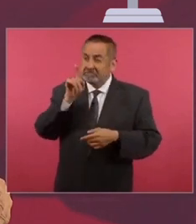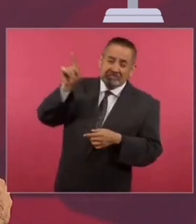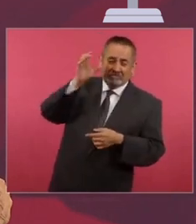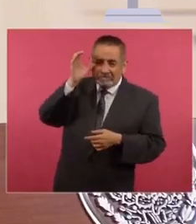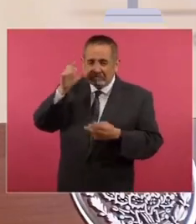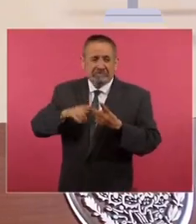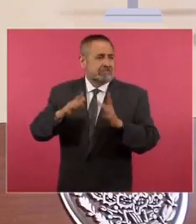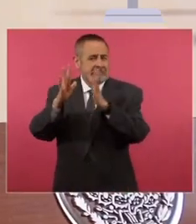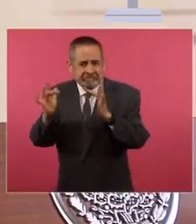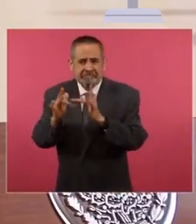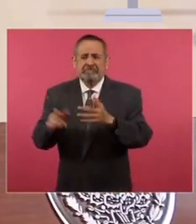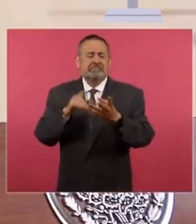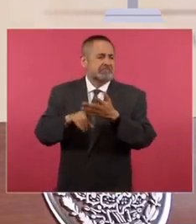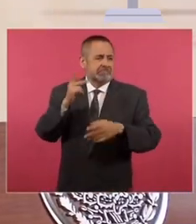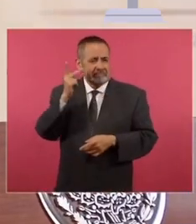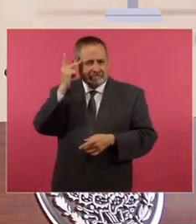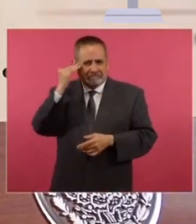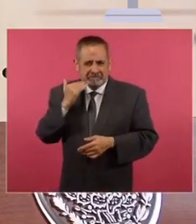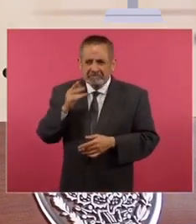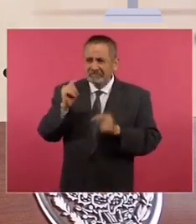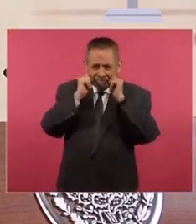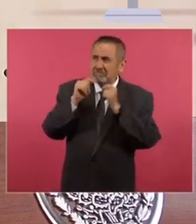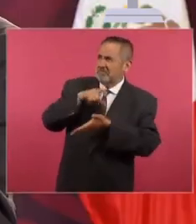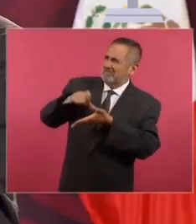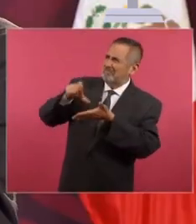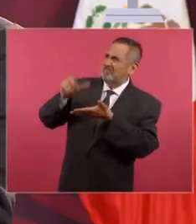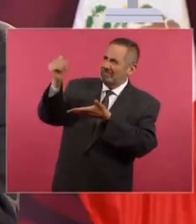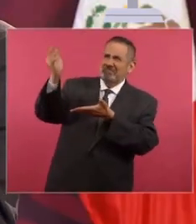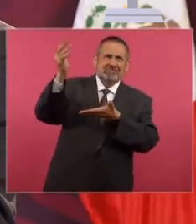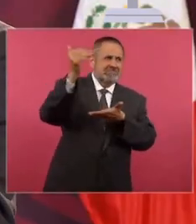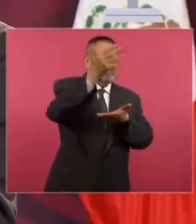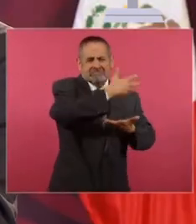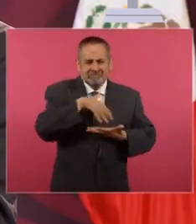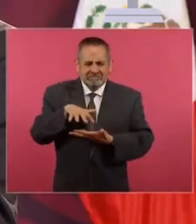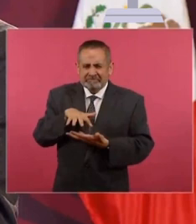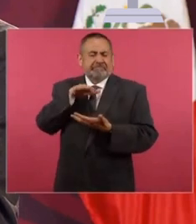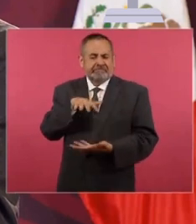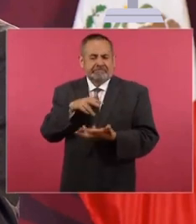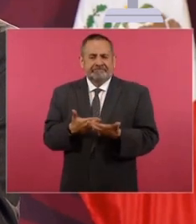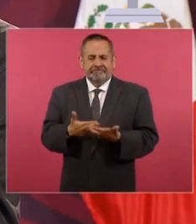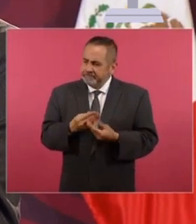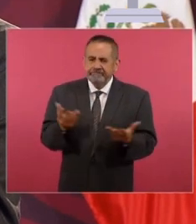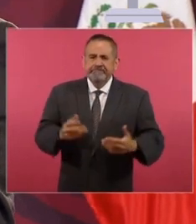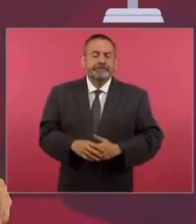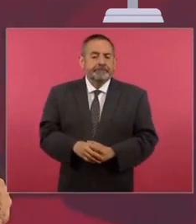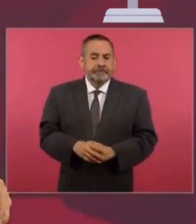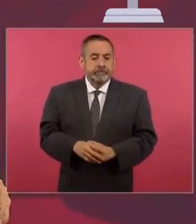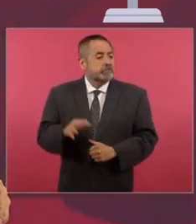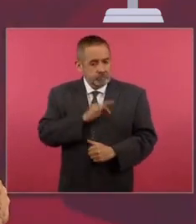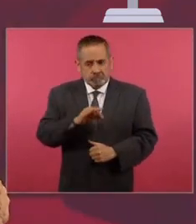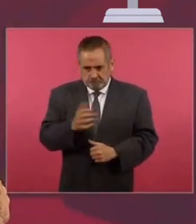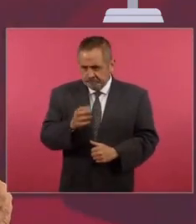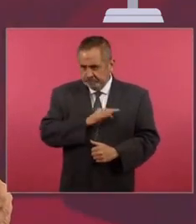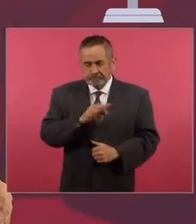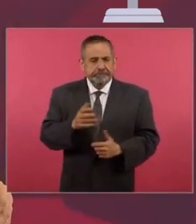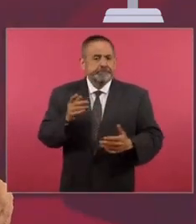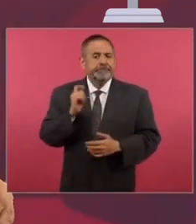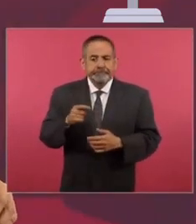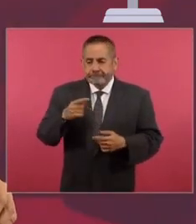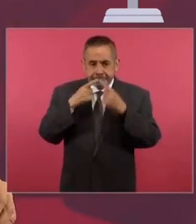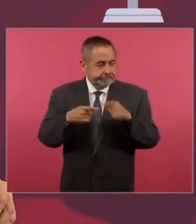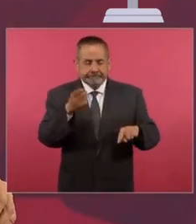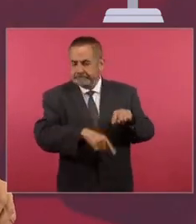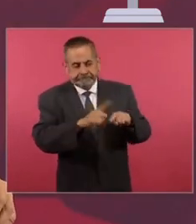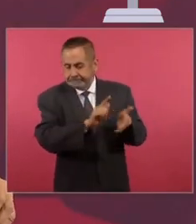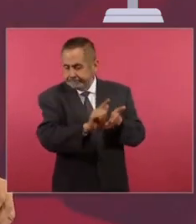en Francia en Corea donde estén tómate todos todos todos lo podemos hacer porque ya